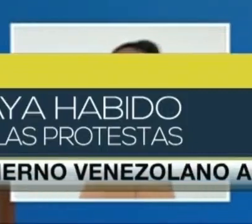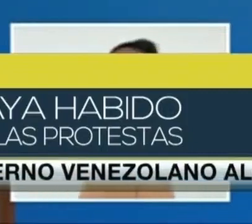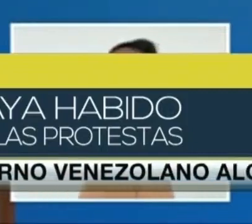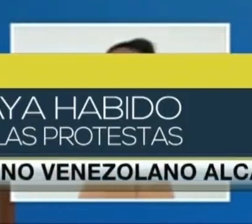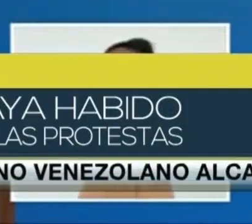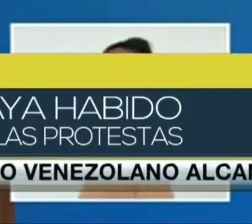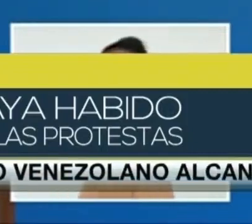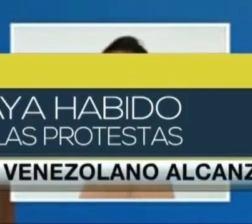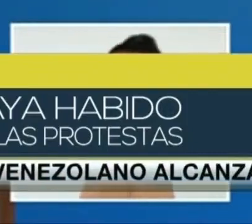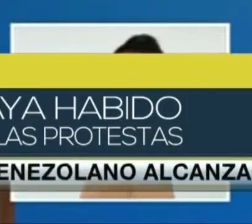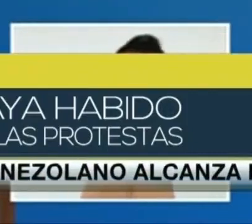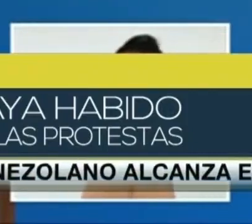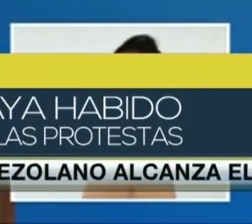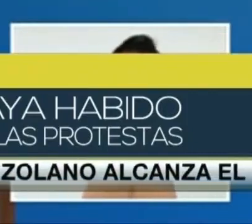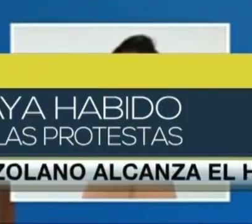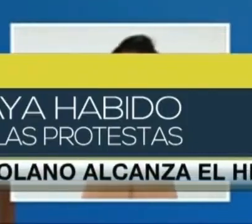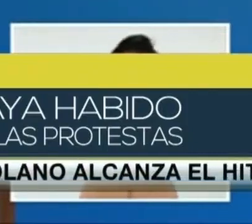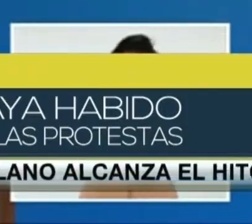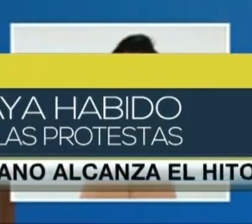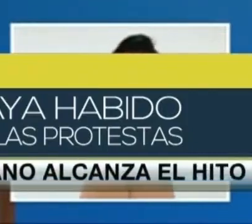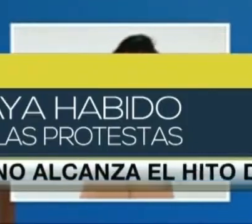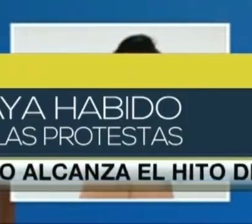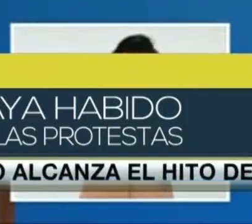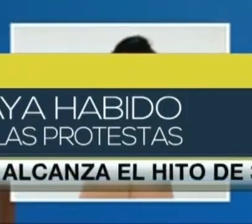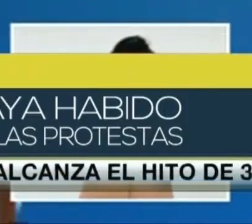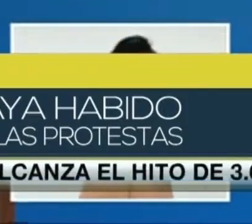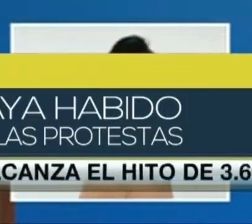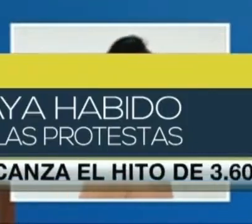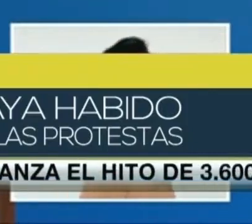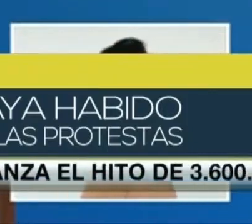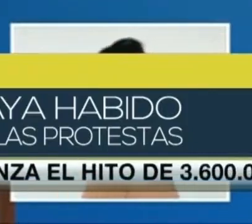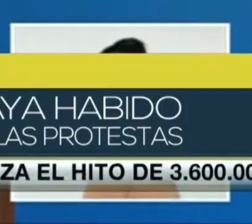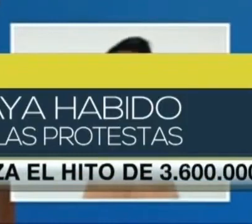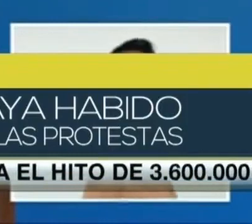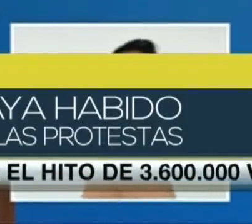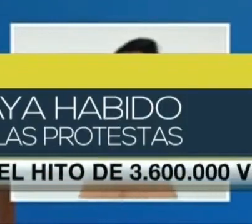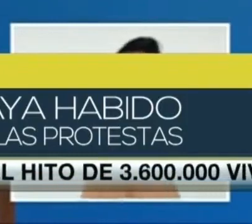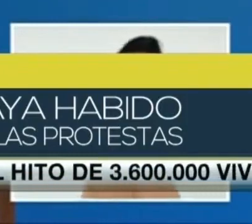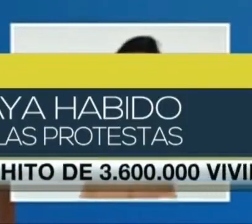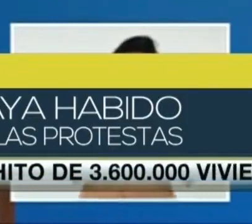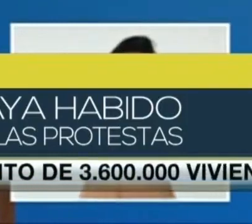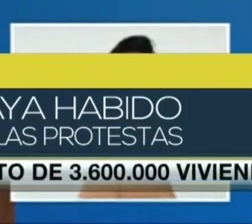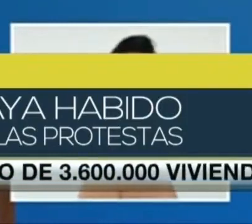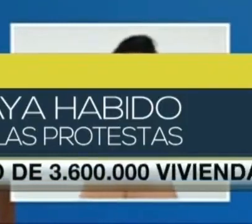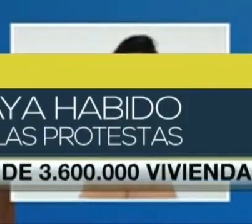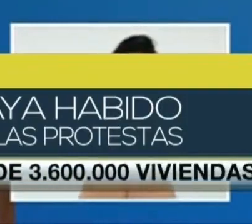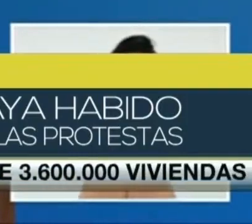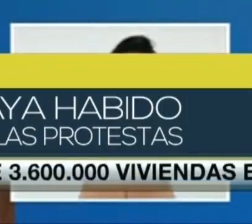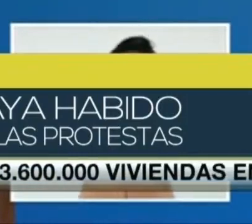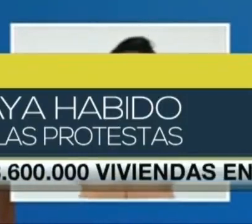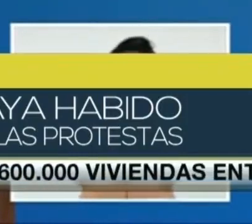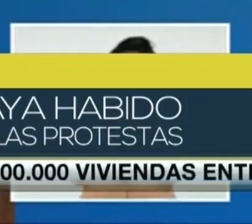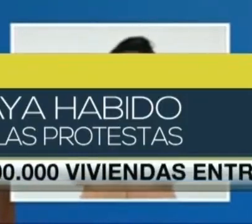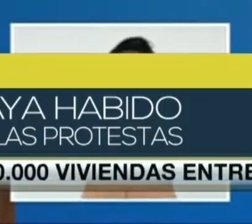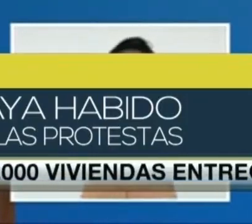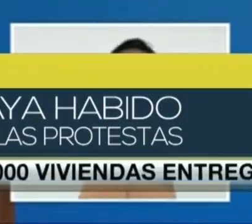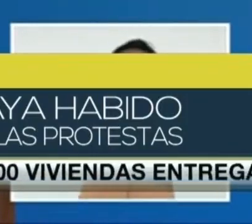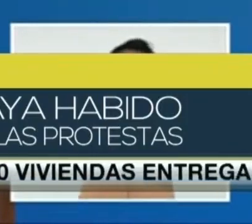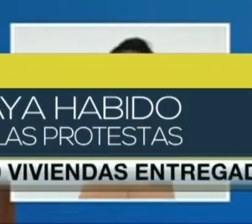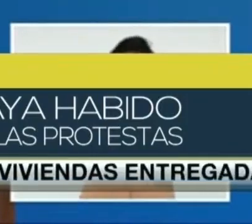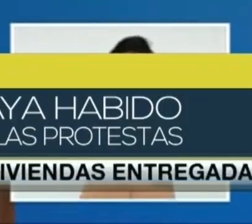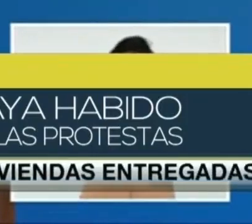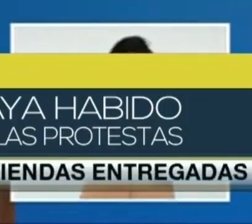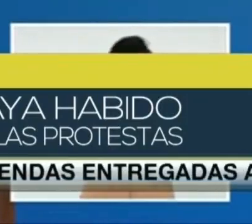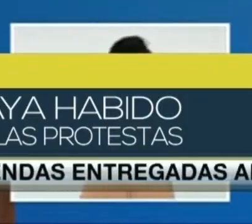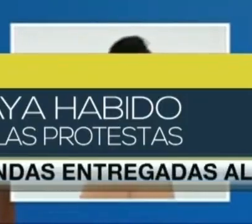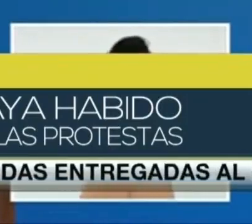extrema de las redes digitales, es la conducta impropia de las plataformas tecnológicas y los